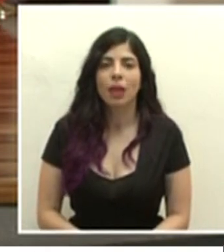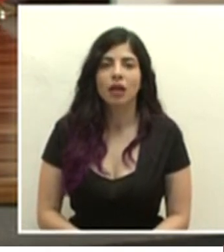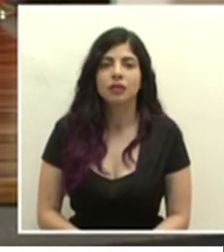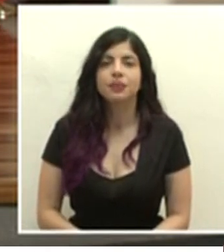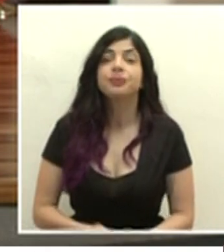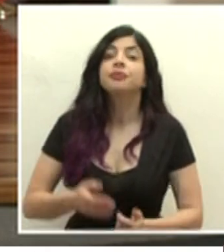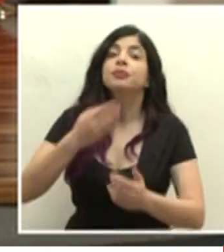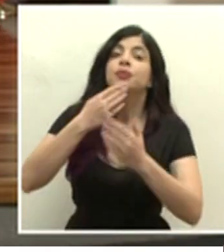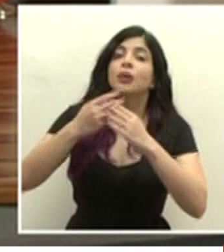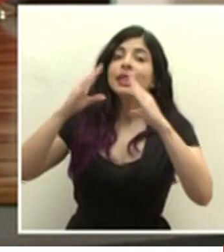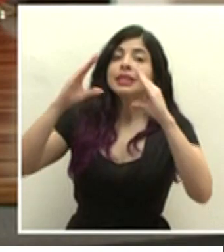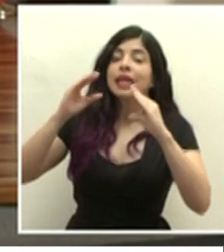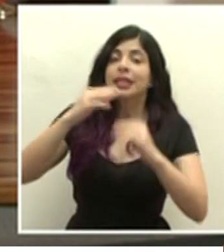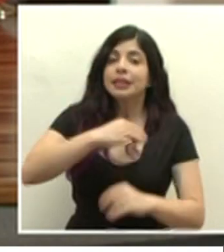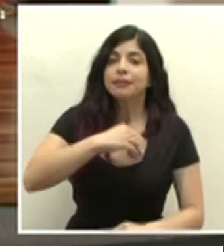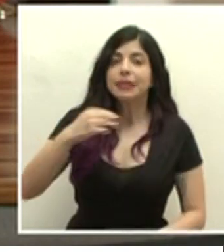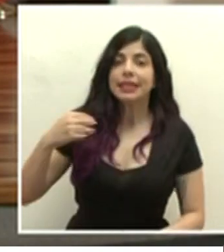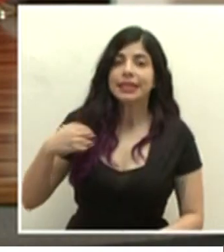Muy buenas tardes, señor ministro.